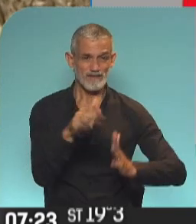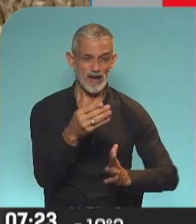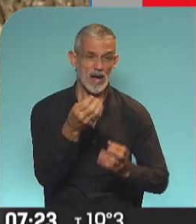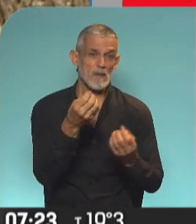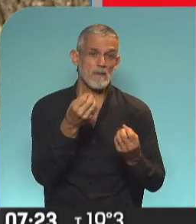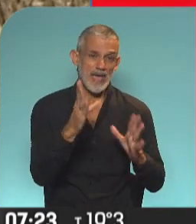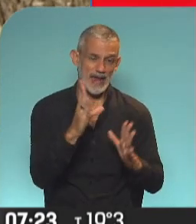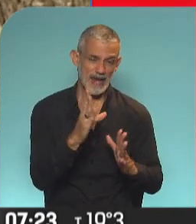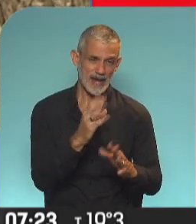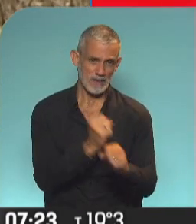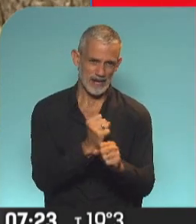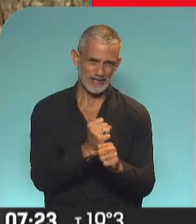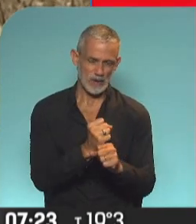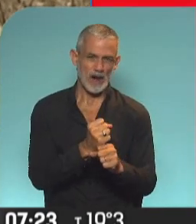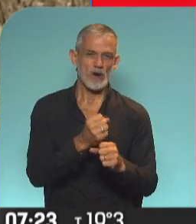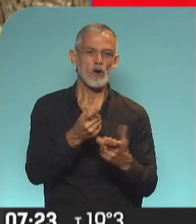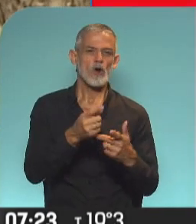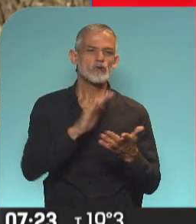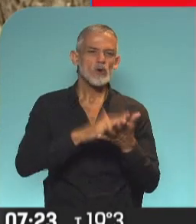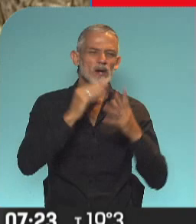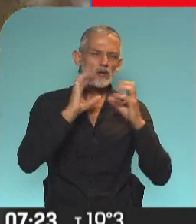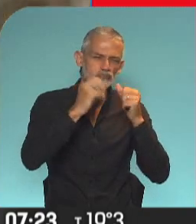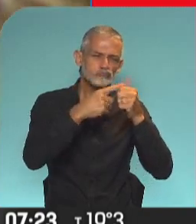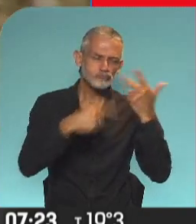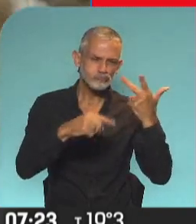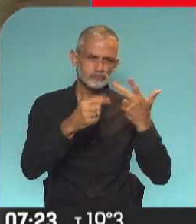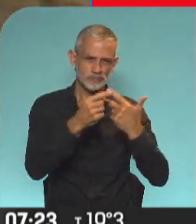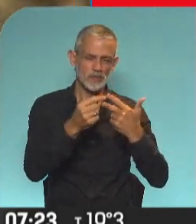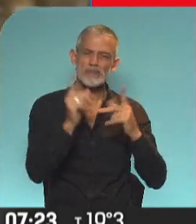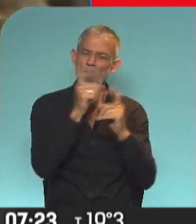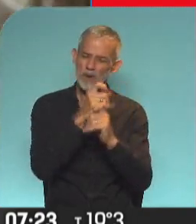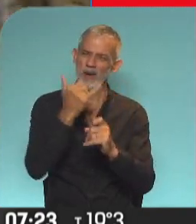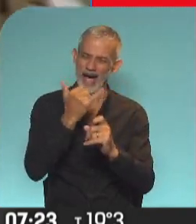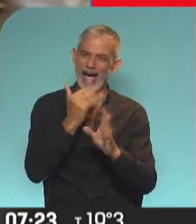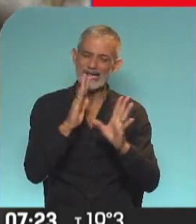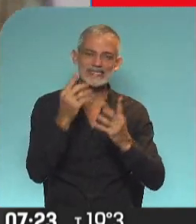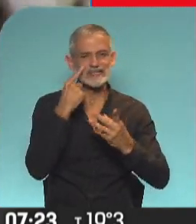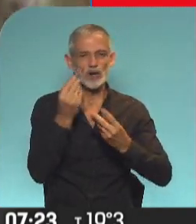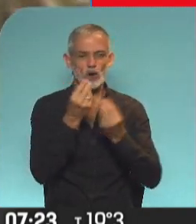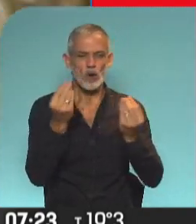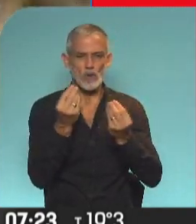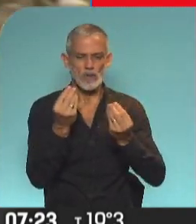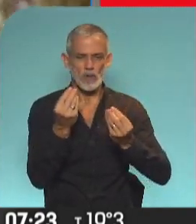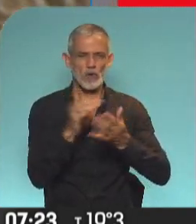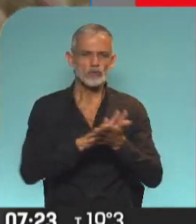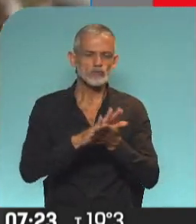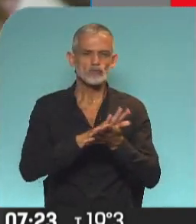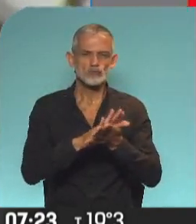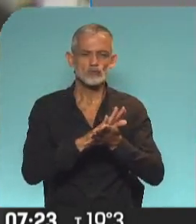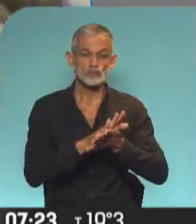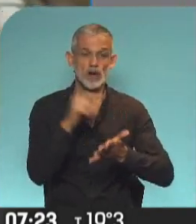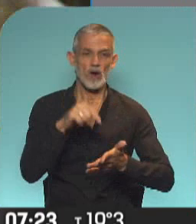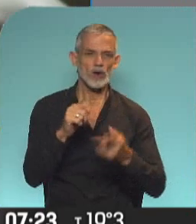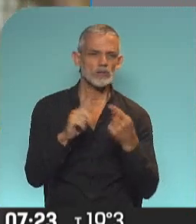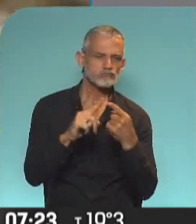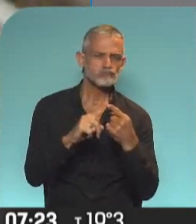decentes en el tema de lo que son los granos, ¿no? Pero tenemos un problema que va a haber que trabajar, que hoy la